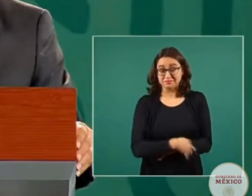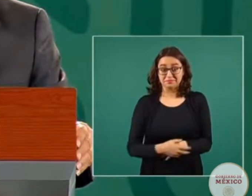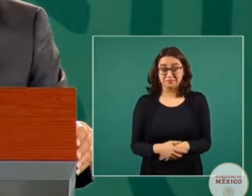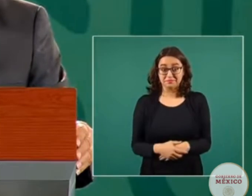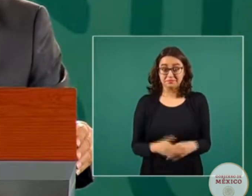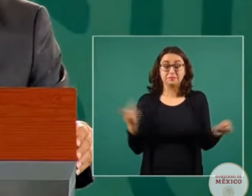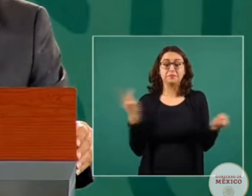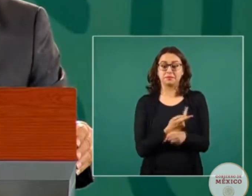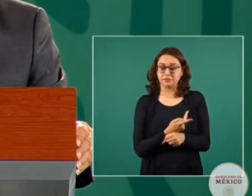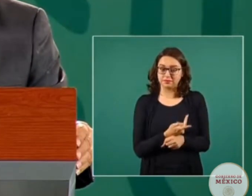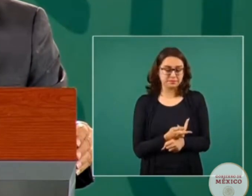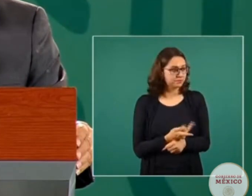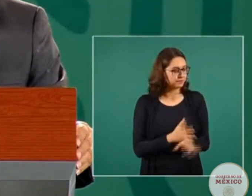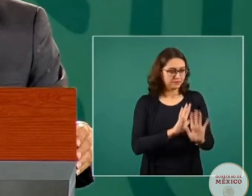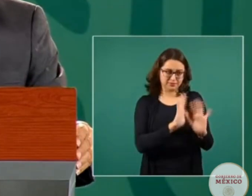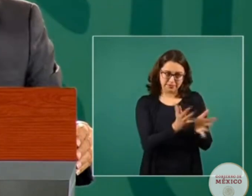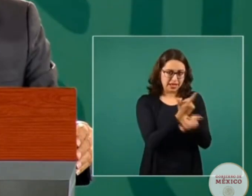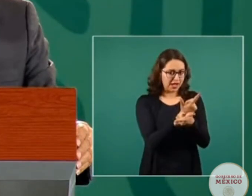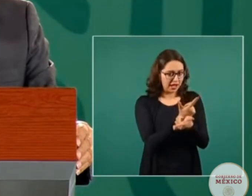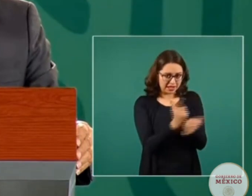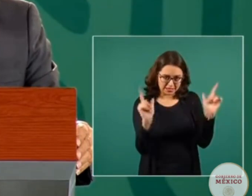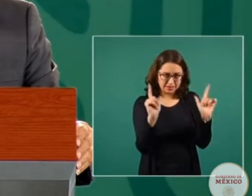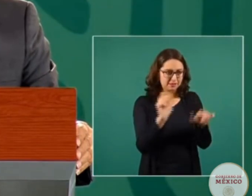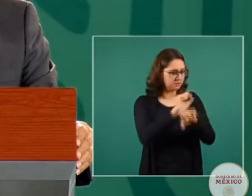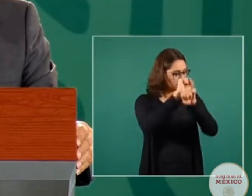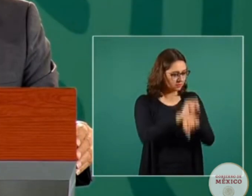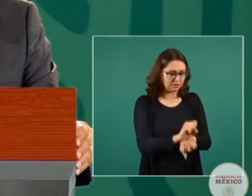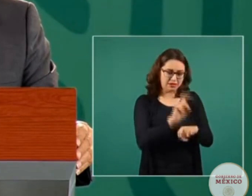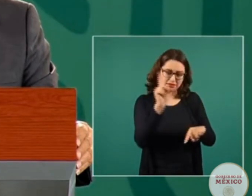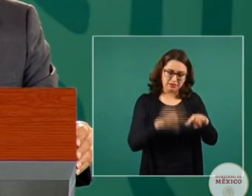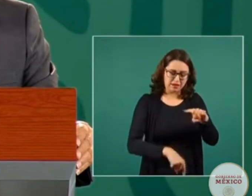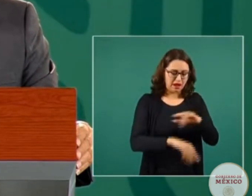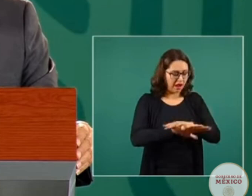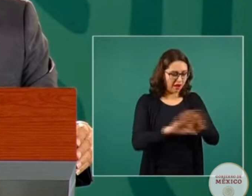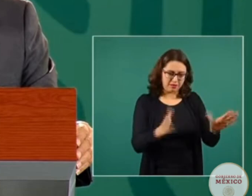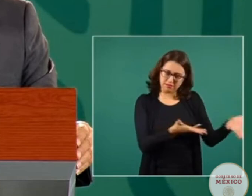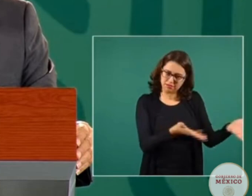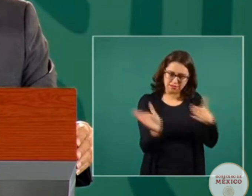Se liberan los peones, porque también debe de aclararse